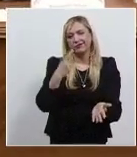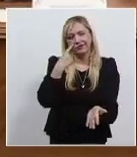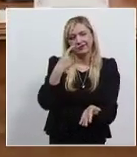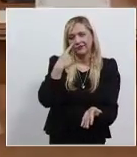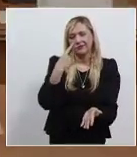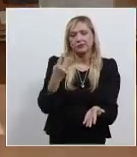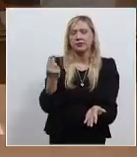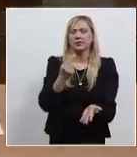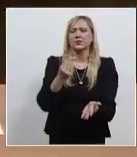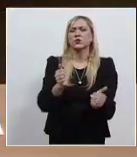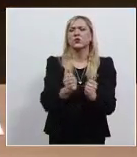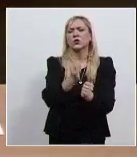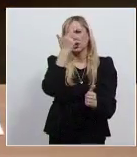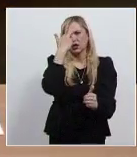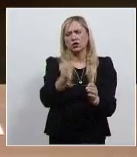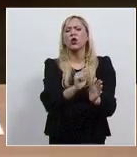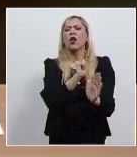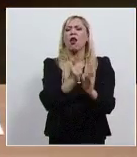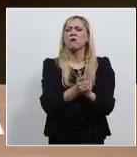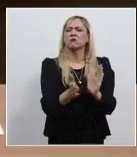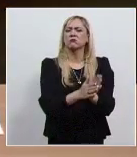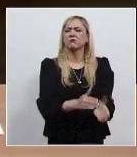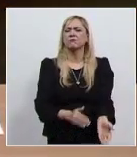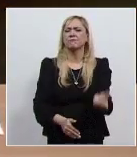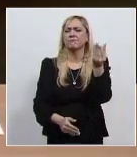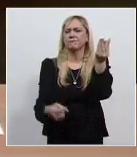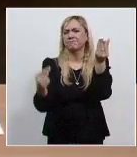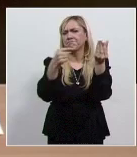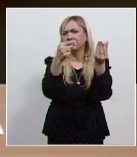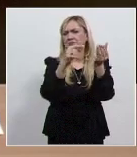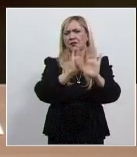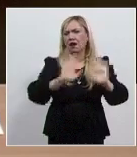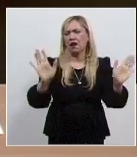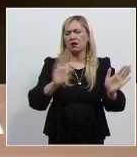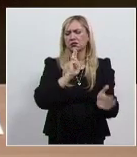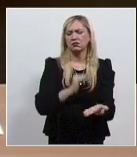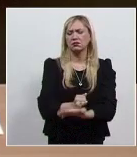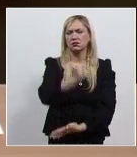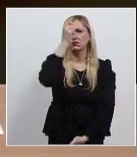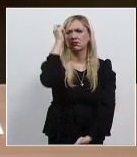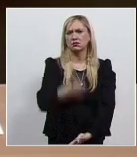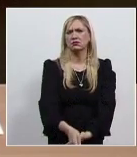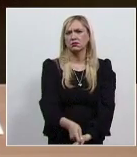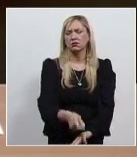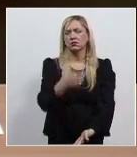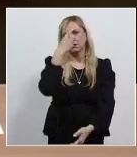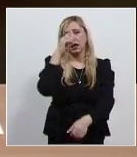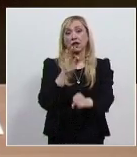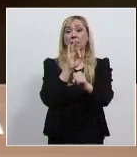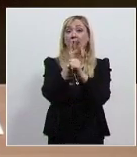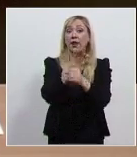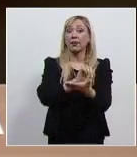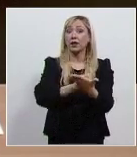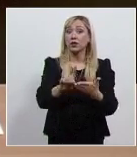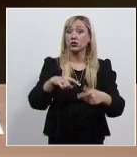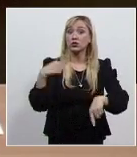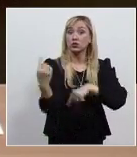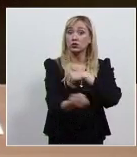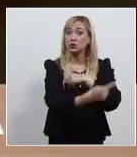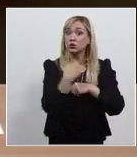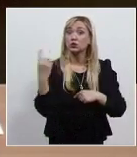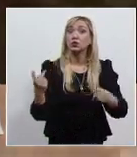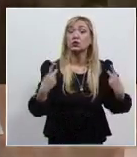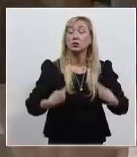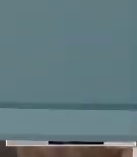la mejor defensa de sus resoluciones, mismas que deben enfocarse en proteger los derechos de todas las